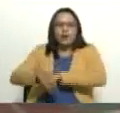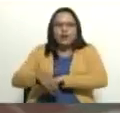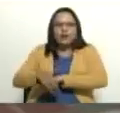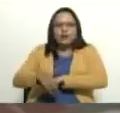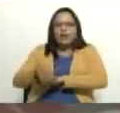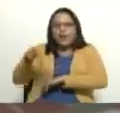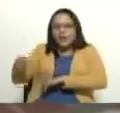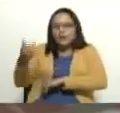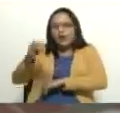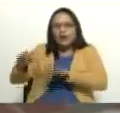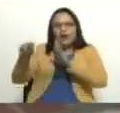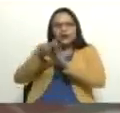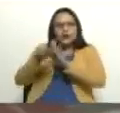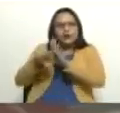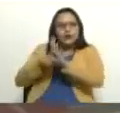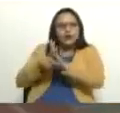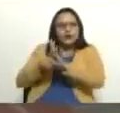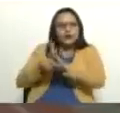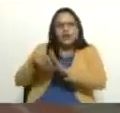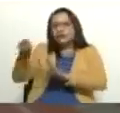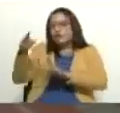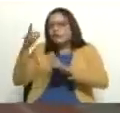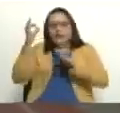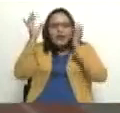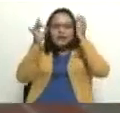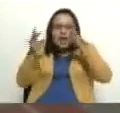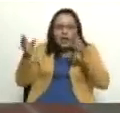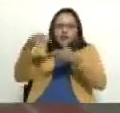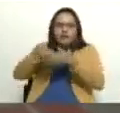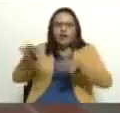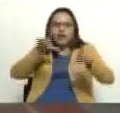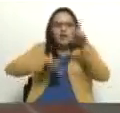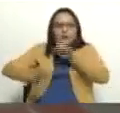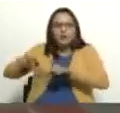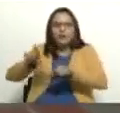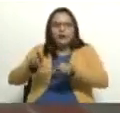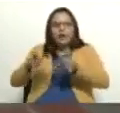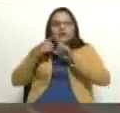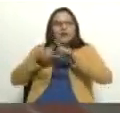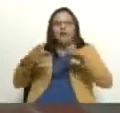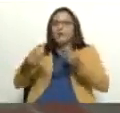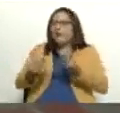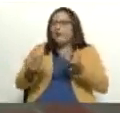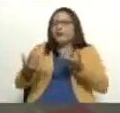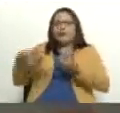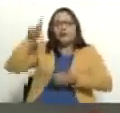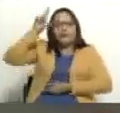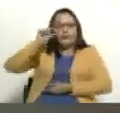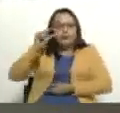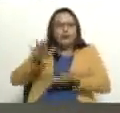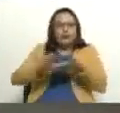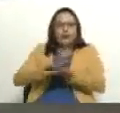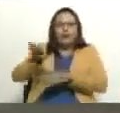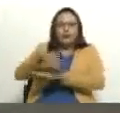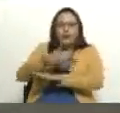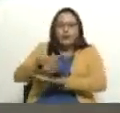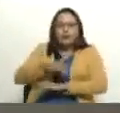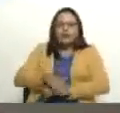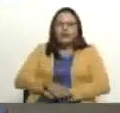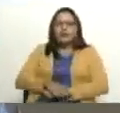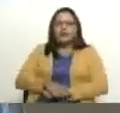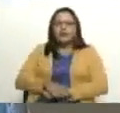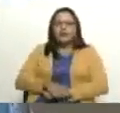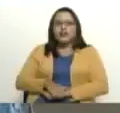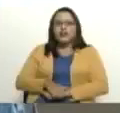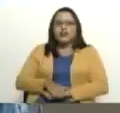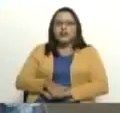cosa inventada en laboratorio. Pero es muy pobre la música, el atractivo es el tungi